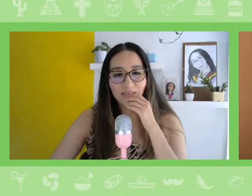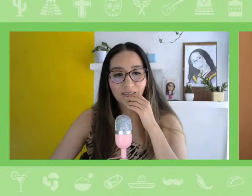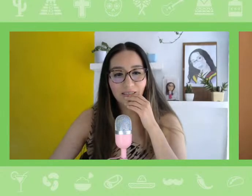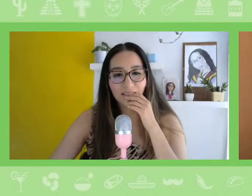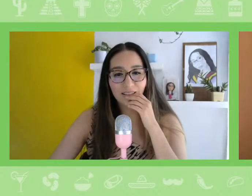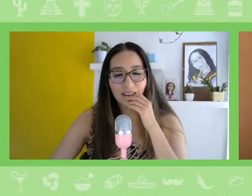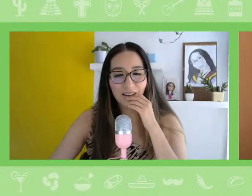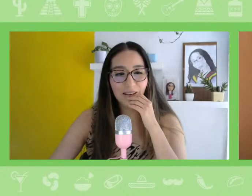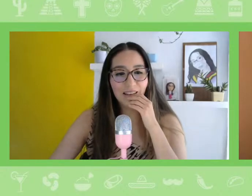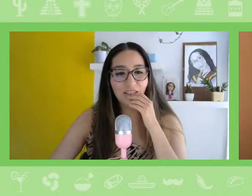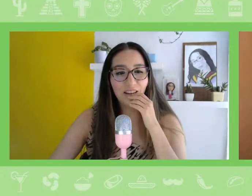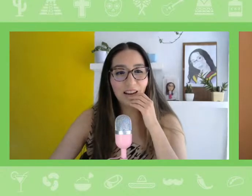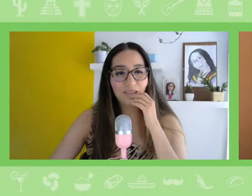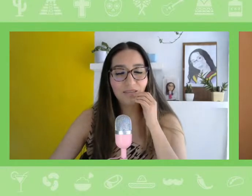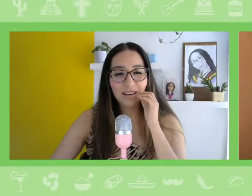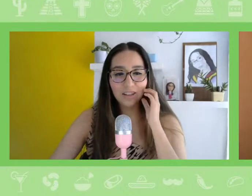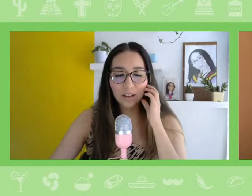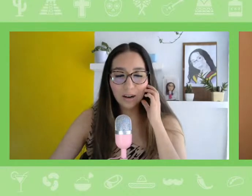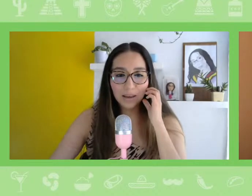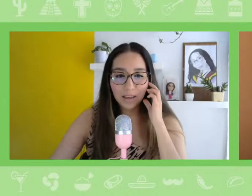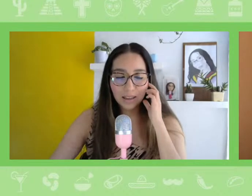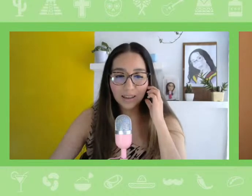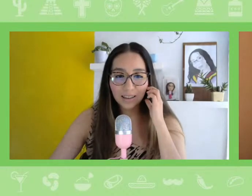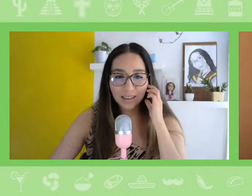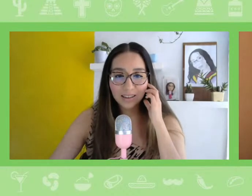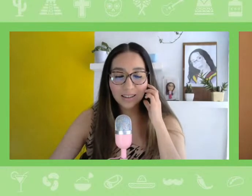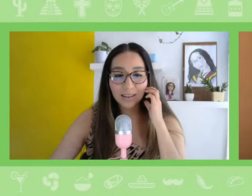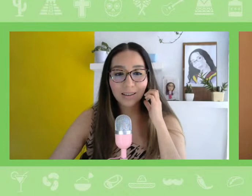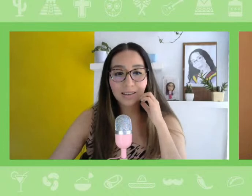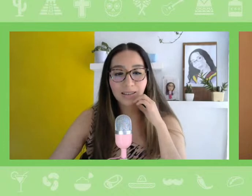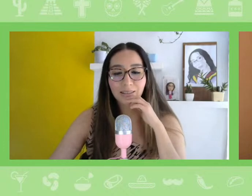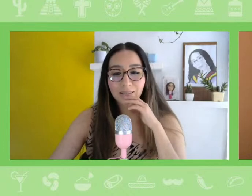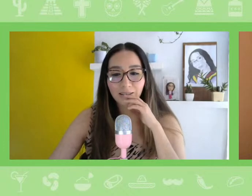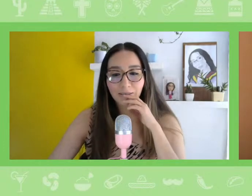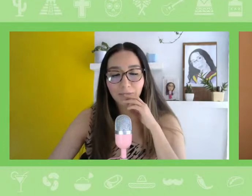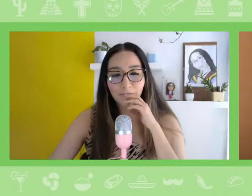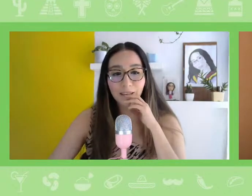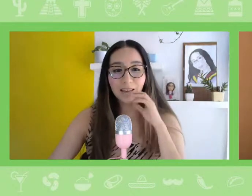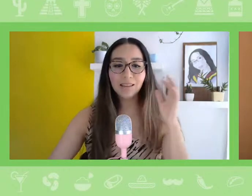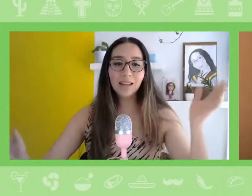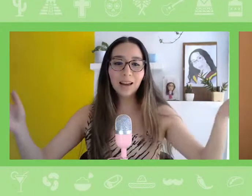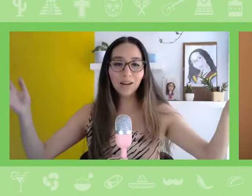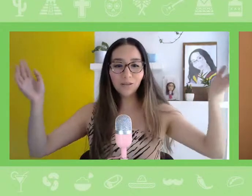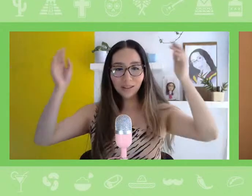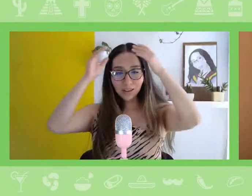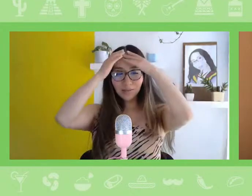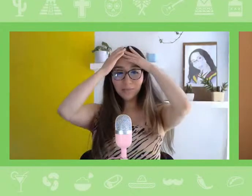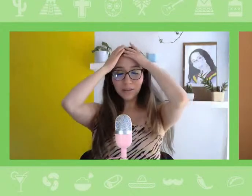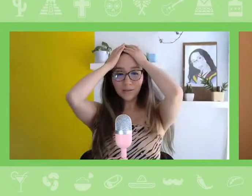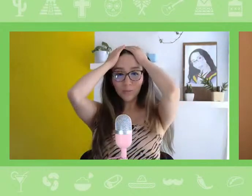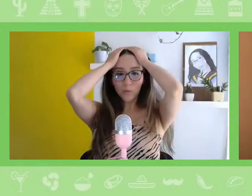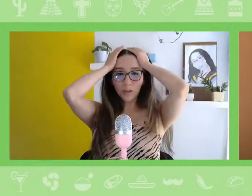mayakobá a ver echaron encima porque ojo